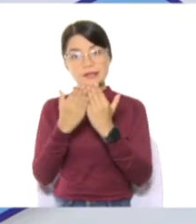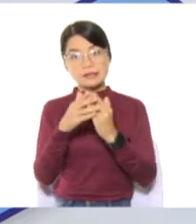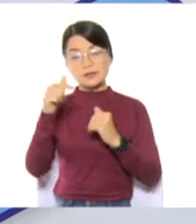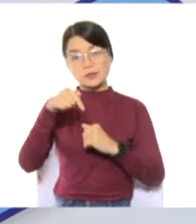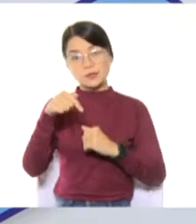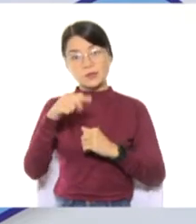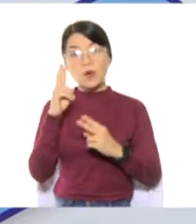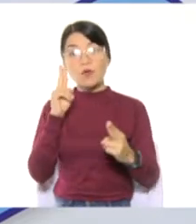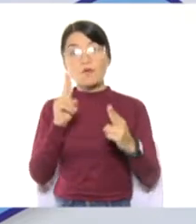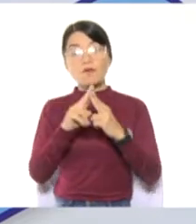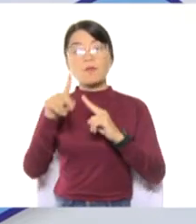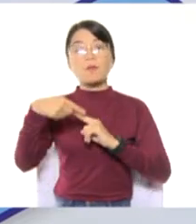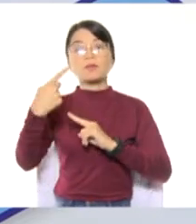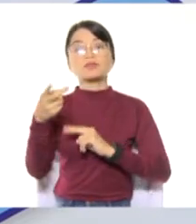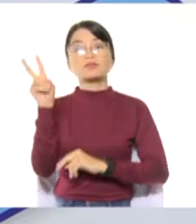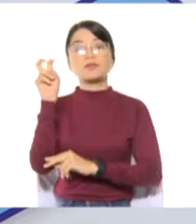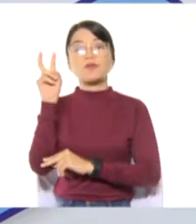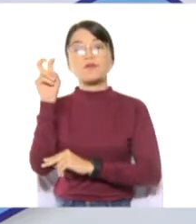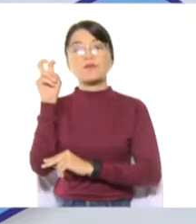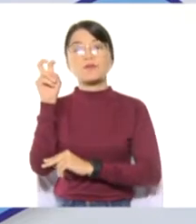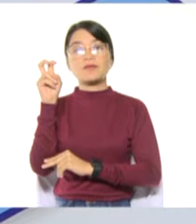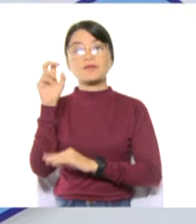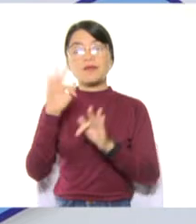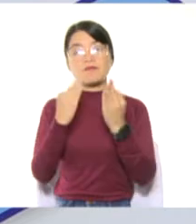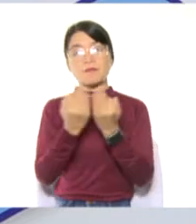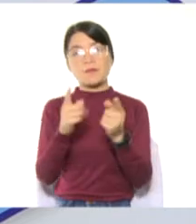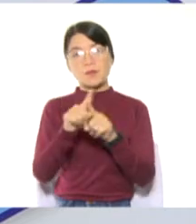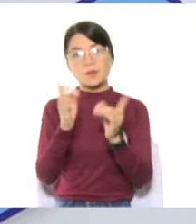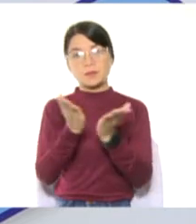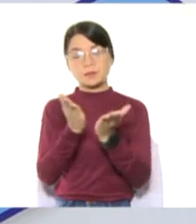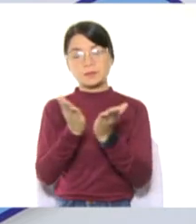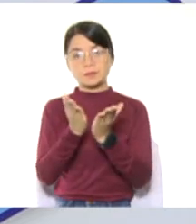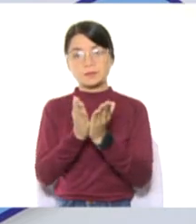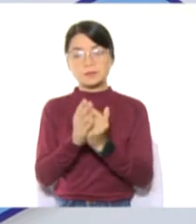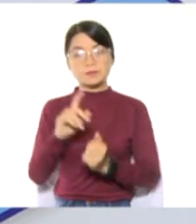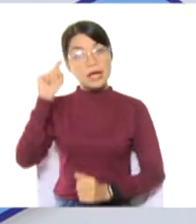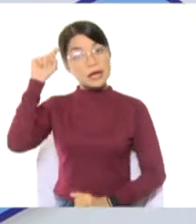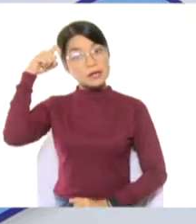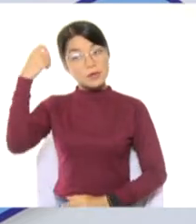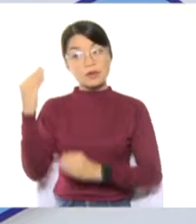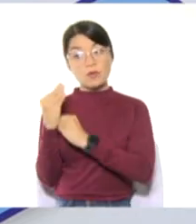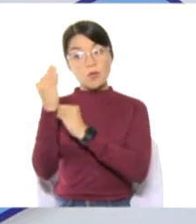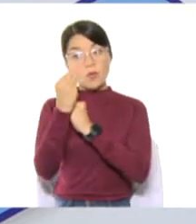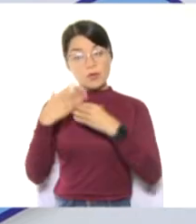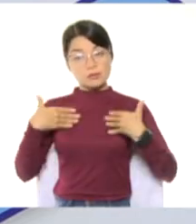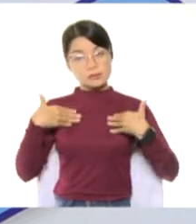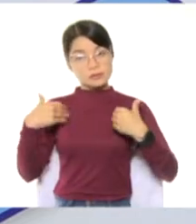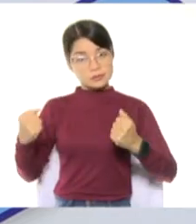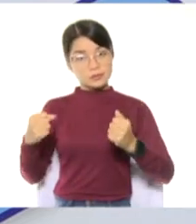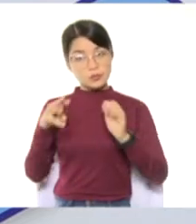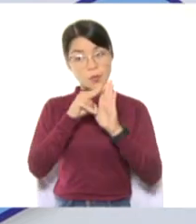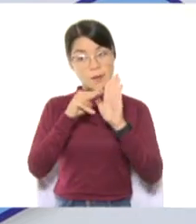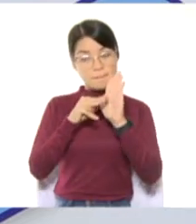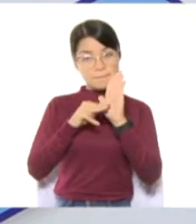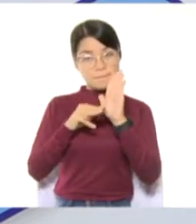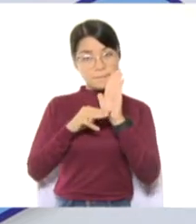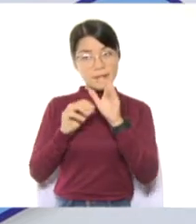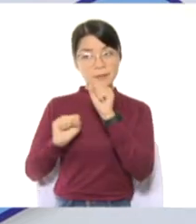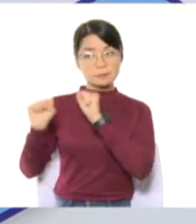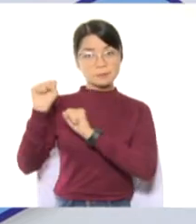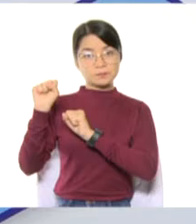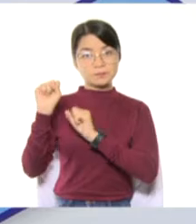acá el próximo viernes en su programa Cada Familia una Escuela. Recuerden seguir cuidándose y manteniendo las medidas de